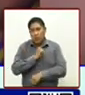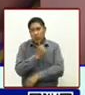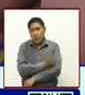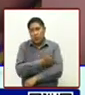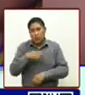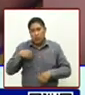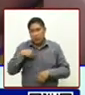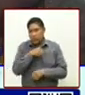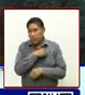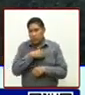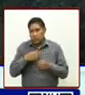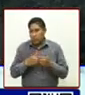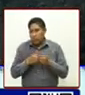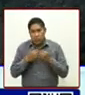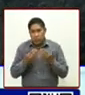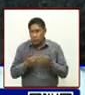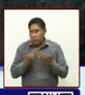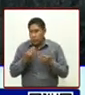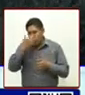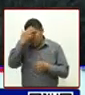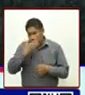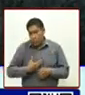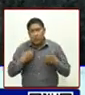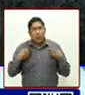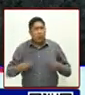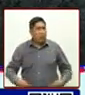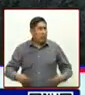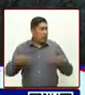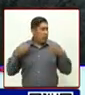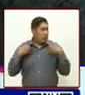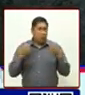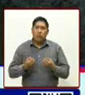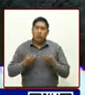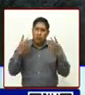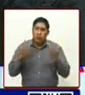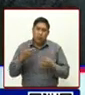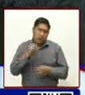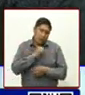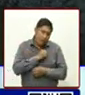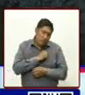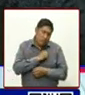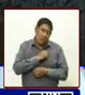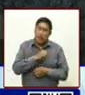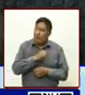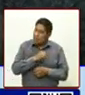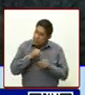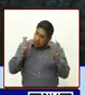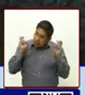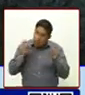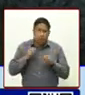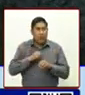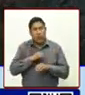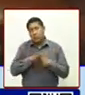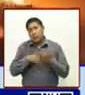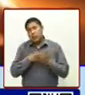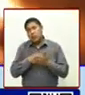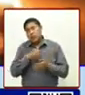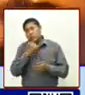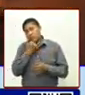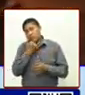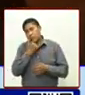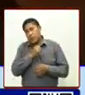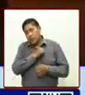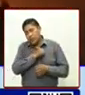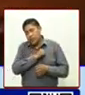estamos como seres humanos, ¿no? Con mucha empatía, sentido común y sobre todo solidaridad en